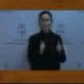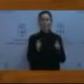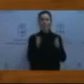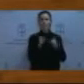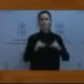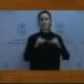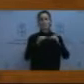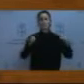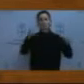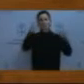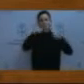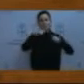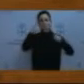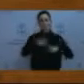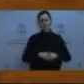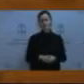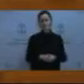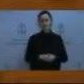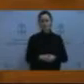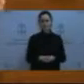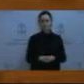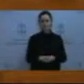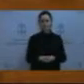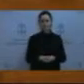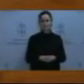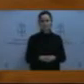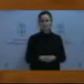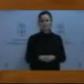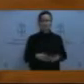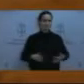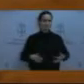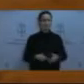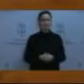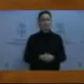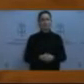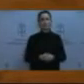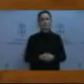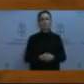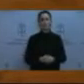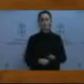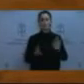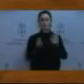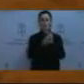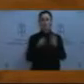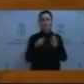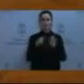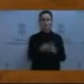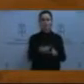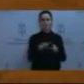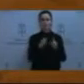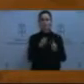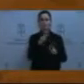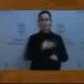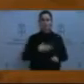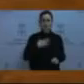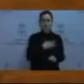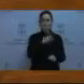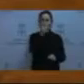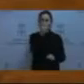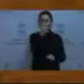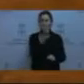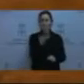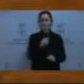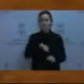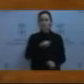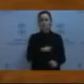derechos que a sus cónyuges. Y miren, esta ley tiene unos objetivos alabables que nosotros